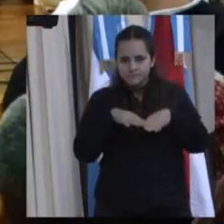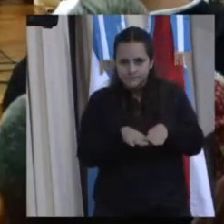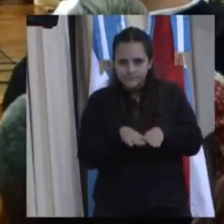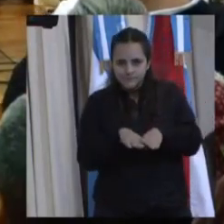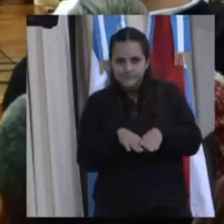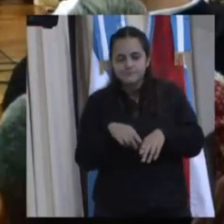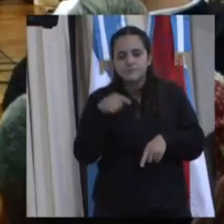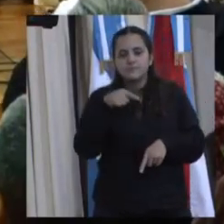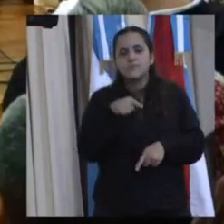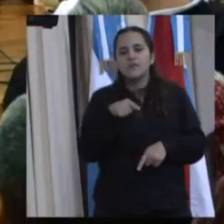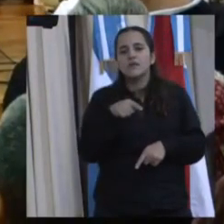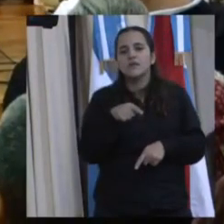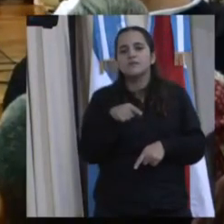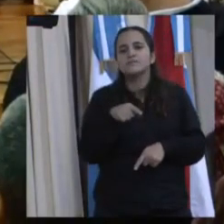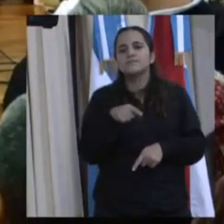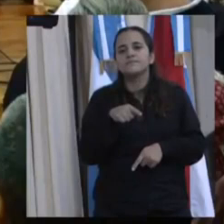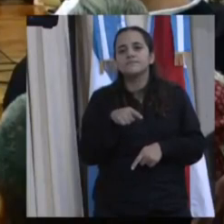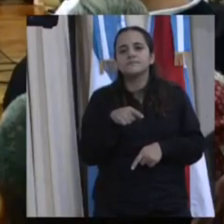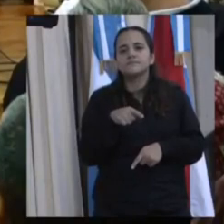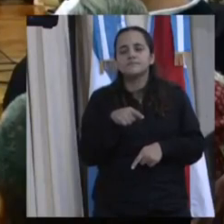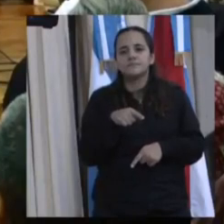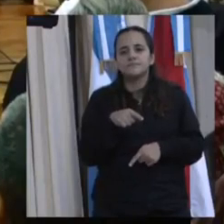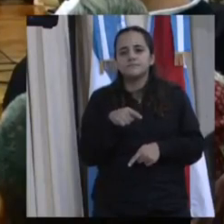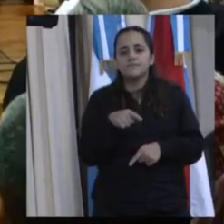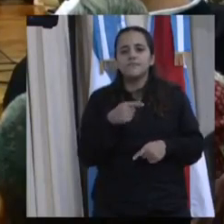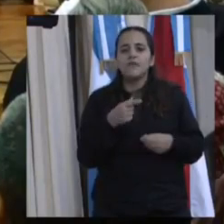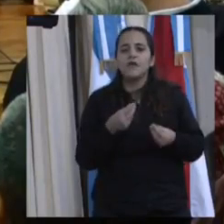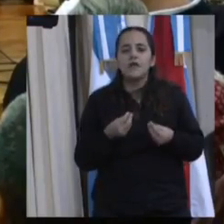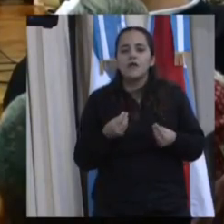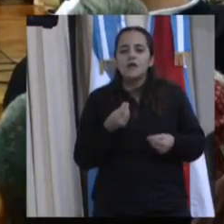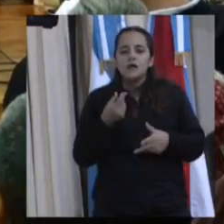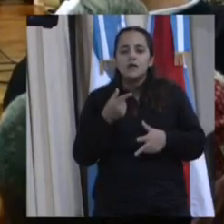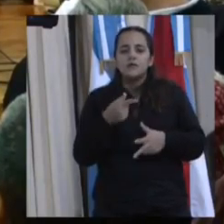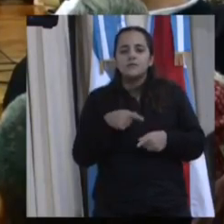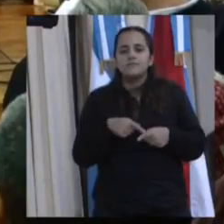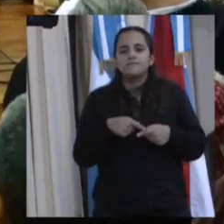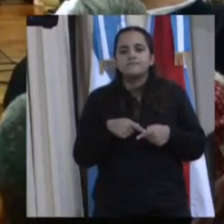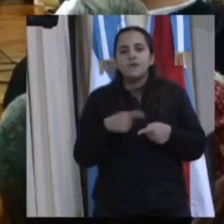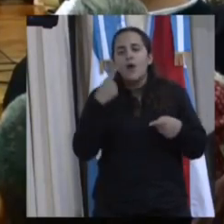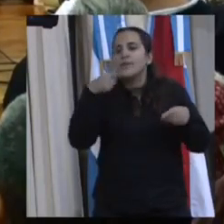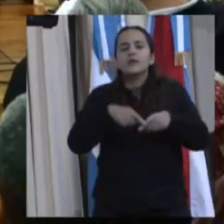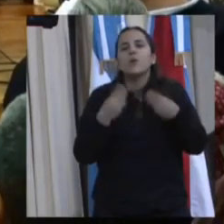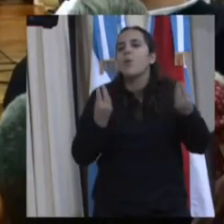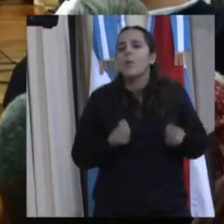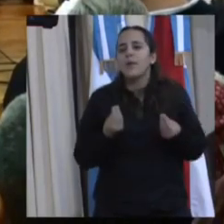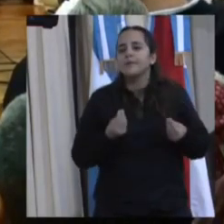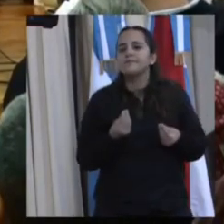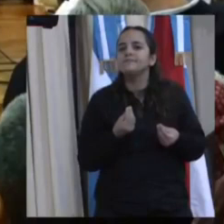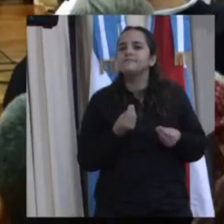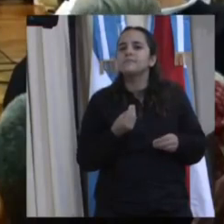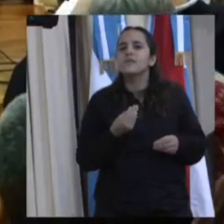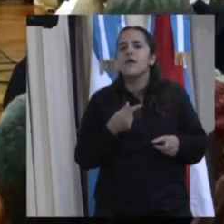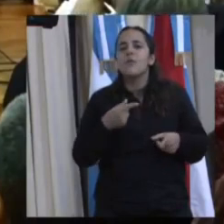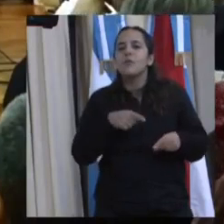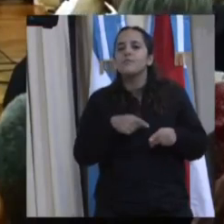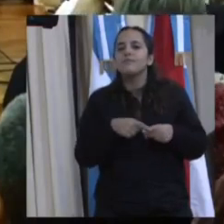hay que dar esa pelea, porque marcan en cierta manera los límites para los países para legitimar sus